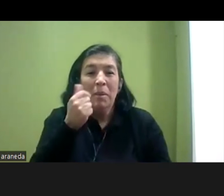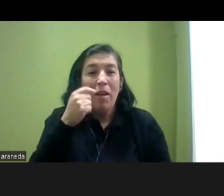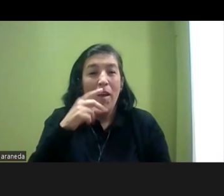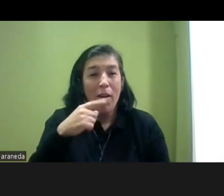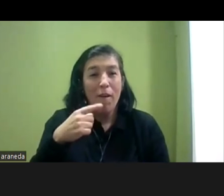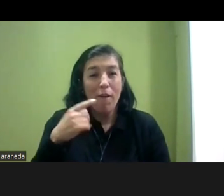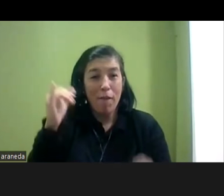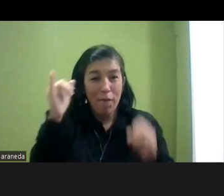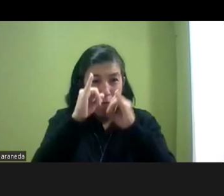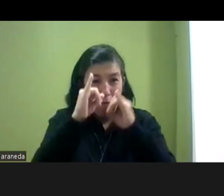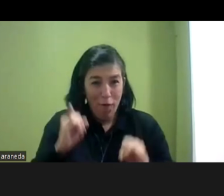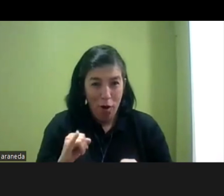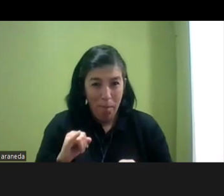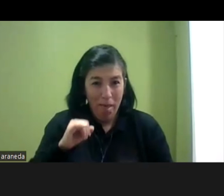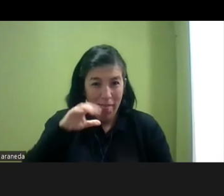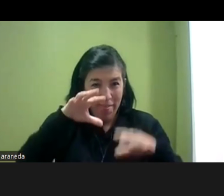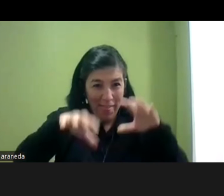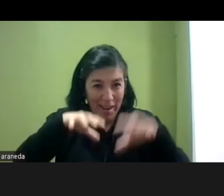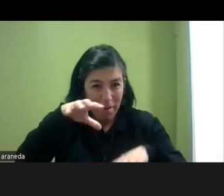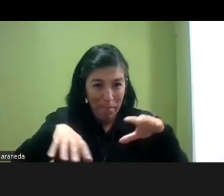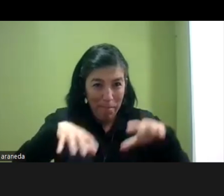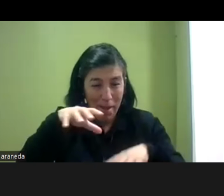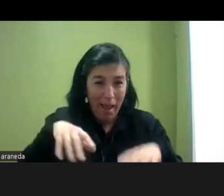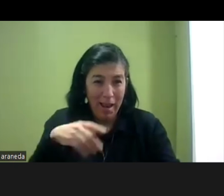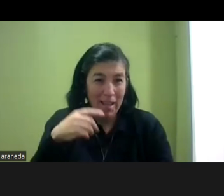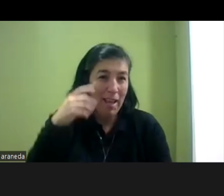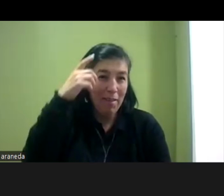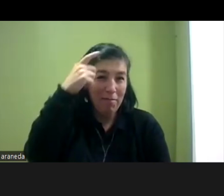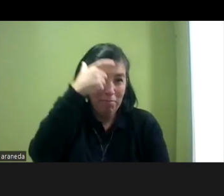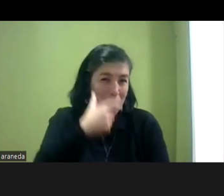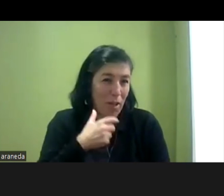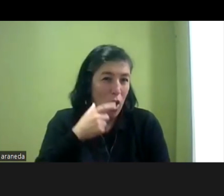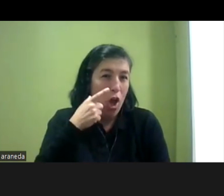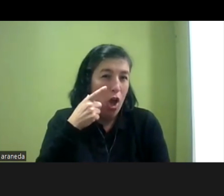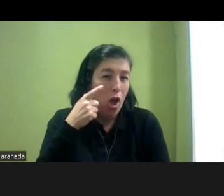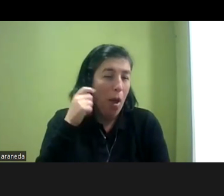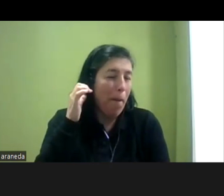que parecen que tienen características de ser humano o por lo menos tienen